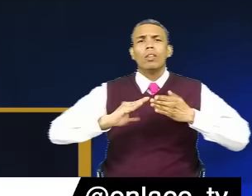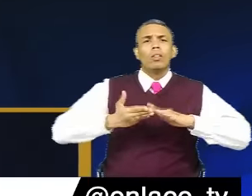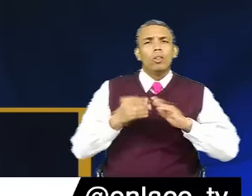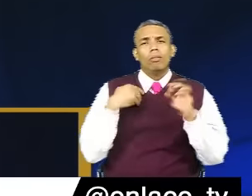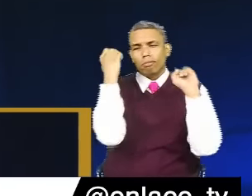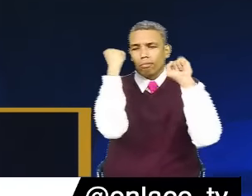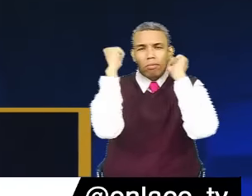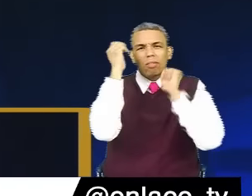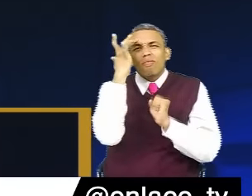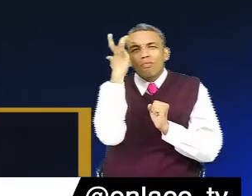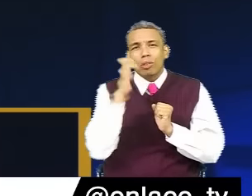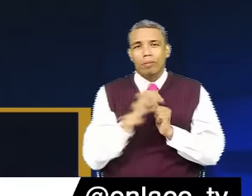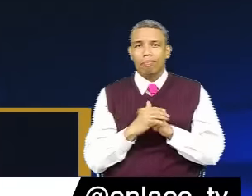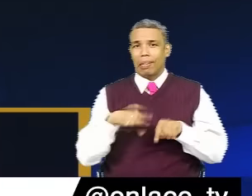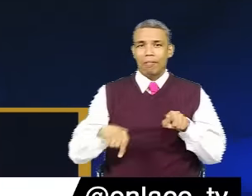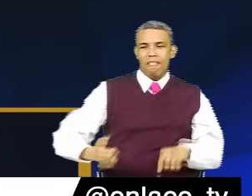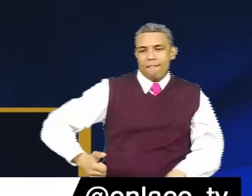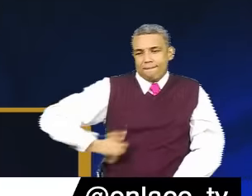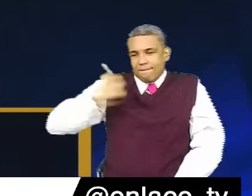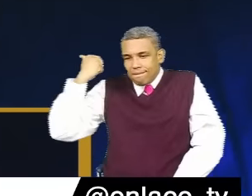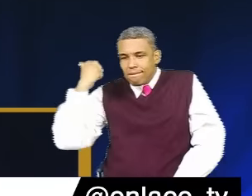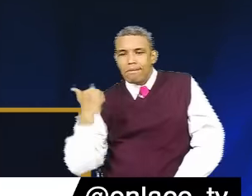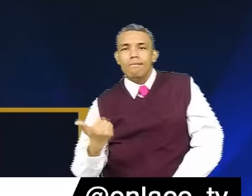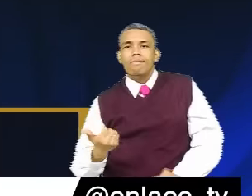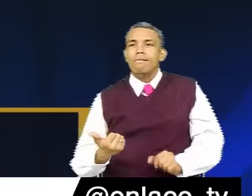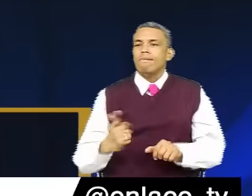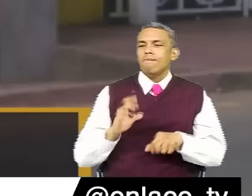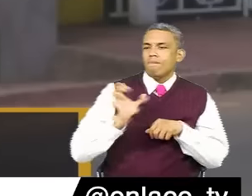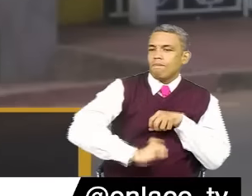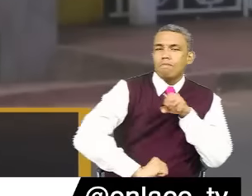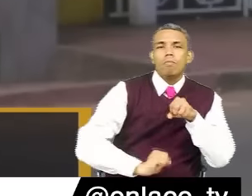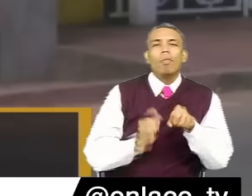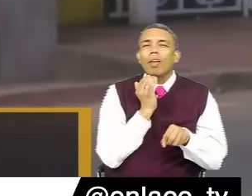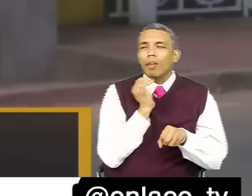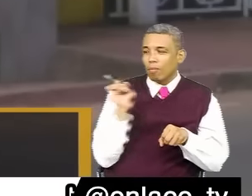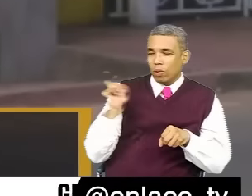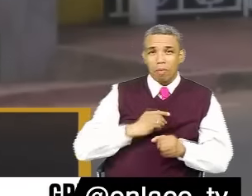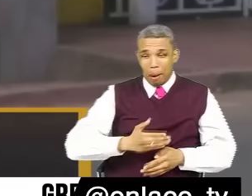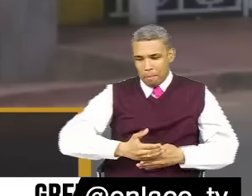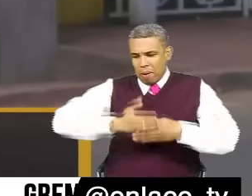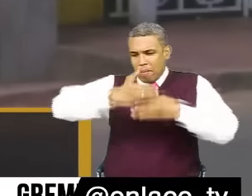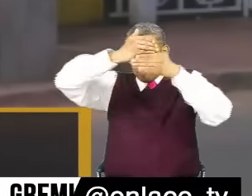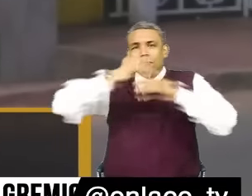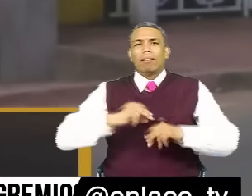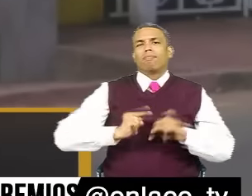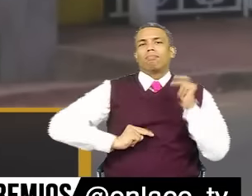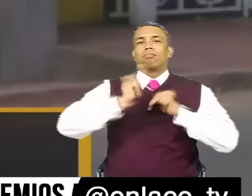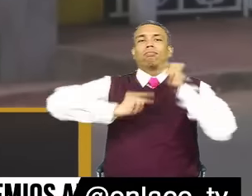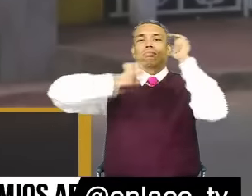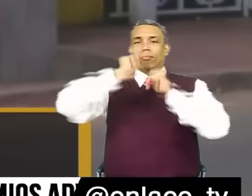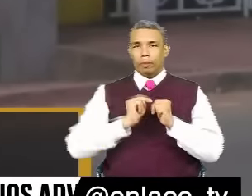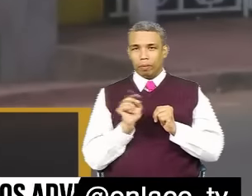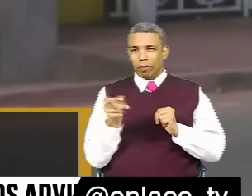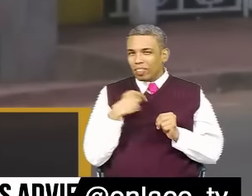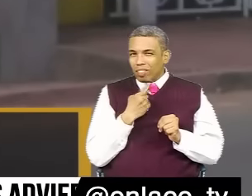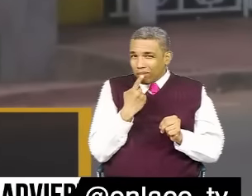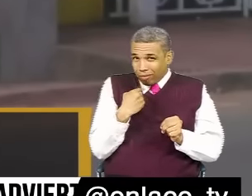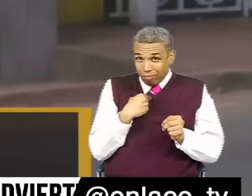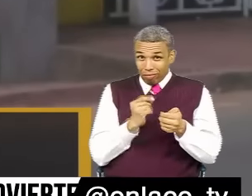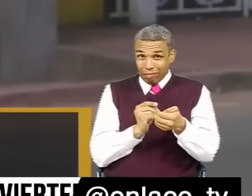preocupados por la invasión al espacio público que se genera por culpa de una construcción que se adelanta en esta vivienda del sector. Nos escriben que gracias a